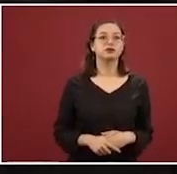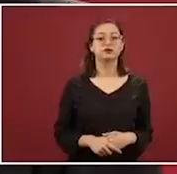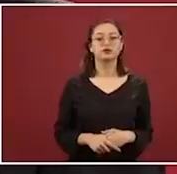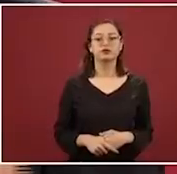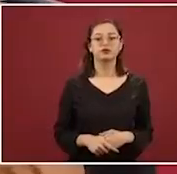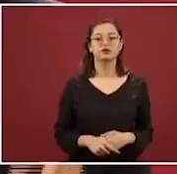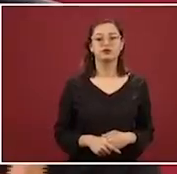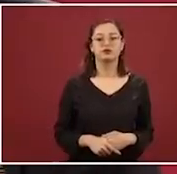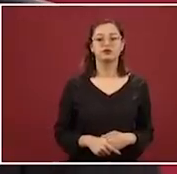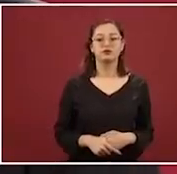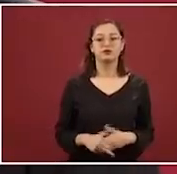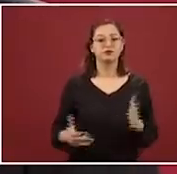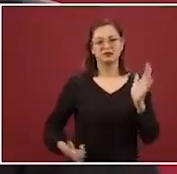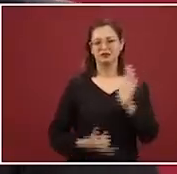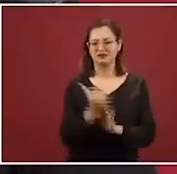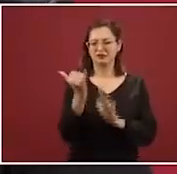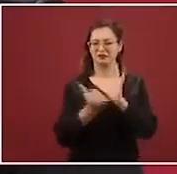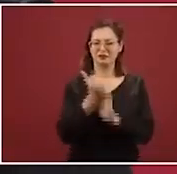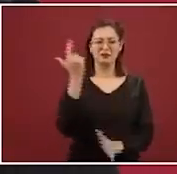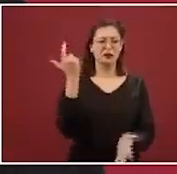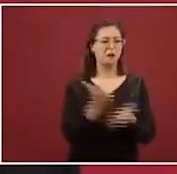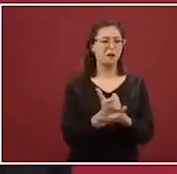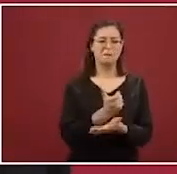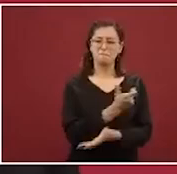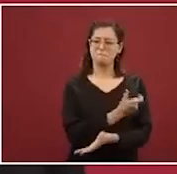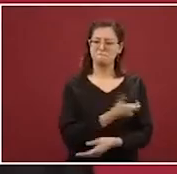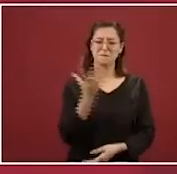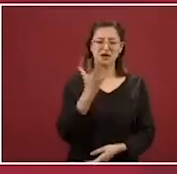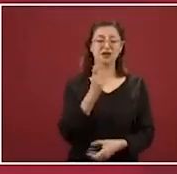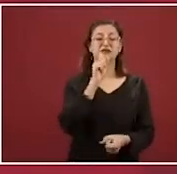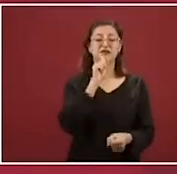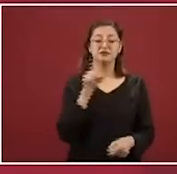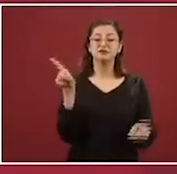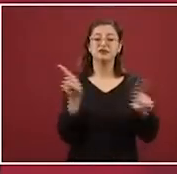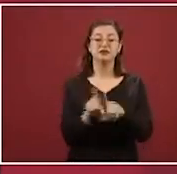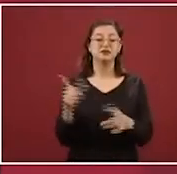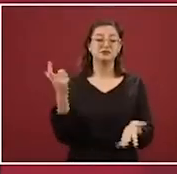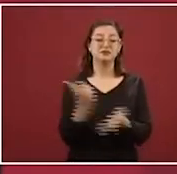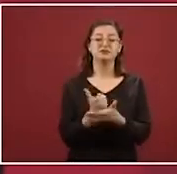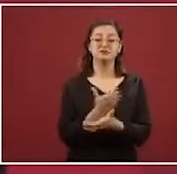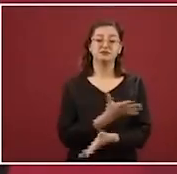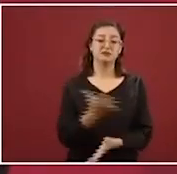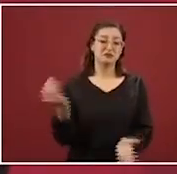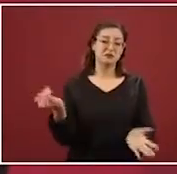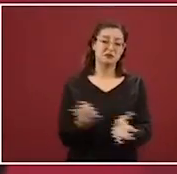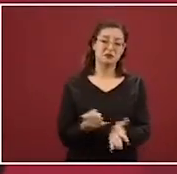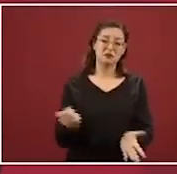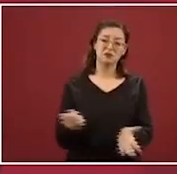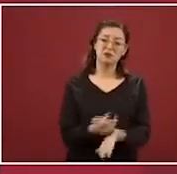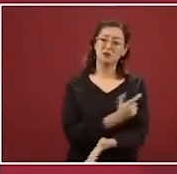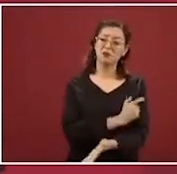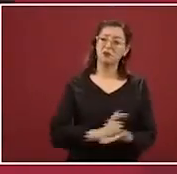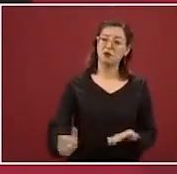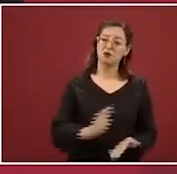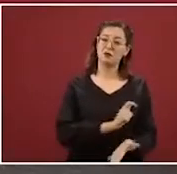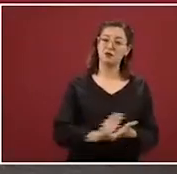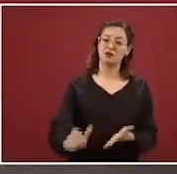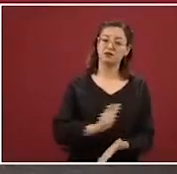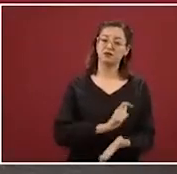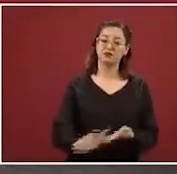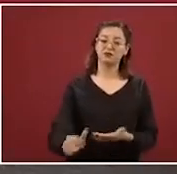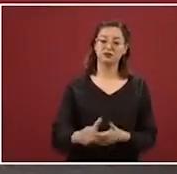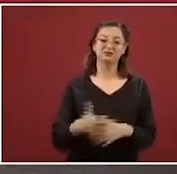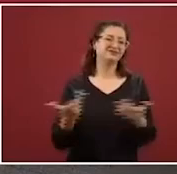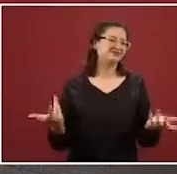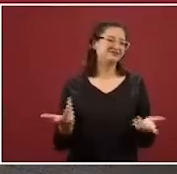cobran de más en la construcción, sino cobran de más en los intereses. Por eso